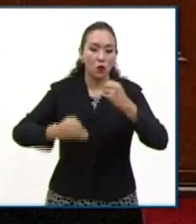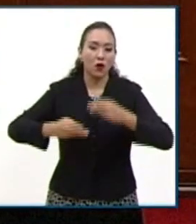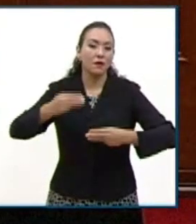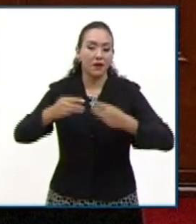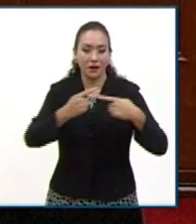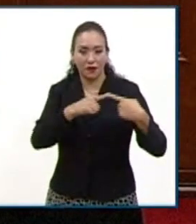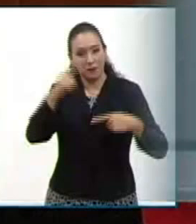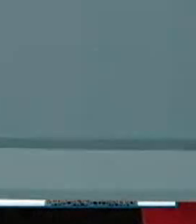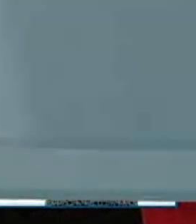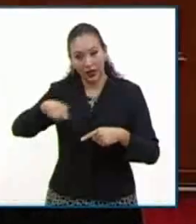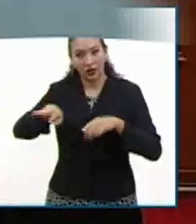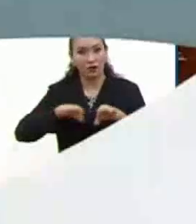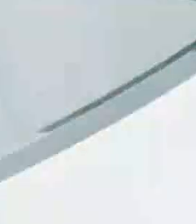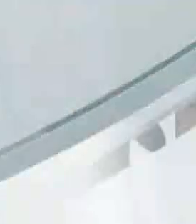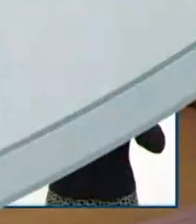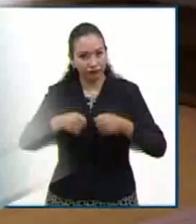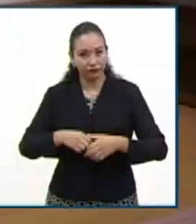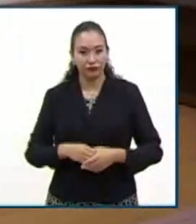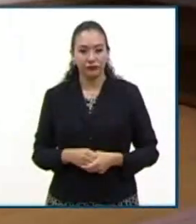seguridad.